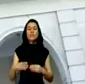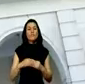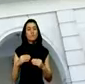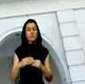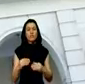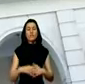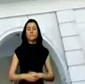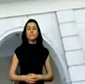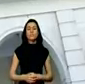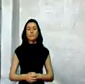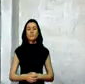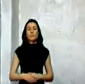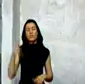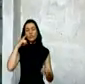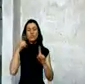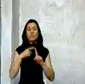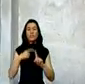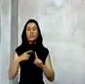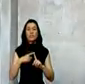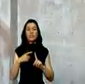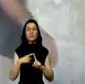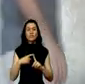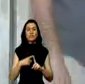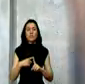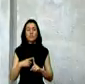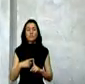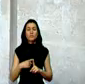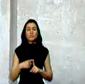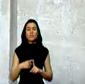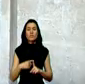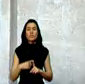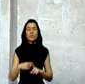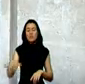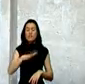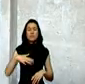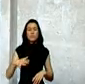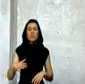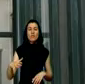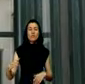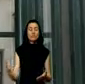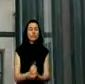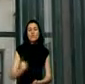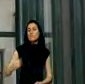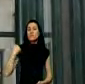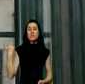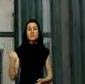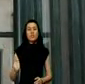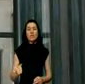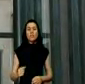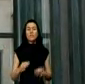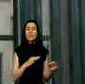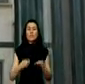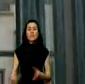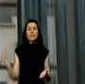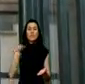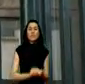El objetivo es crear un edificio moderno, accesible y funcional, pero sobre todo aprovechar todo el espacio disponible del recinto y reorganizarlo de tal forma que